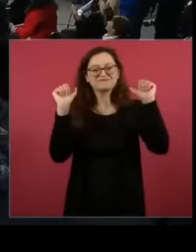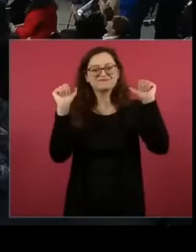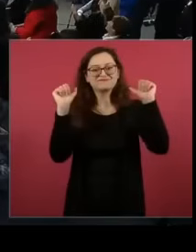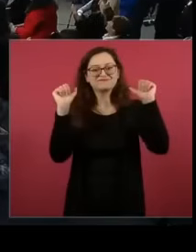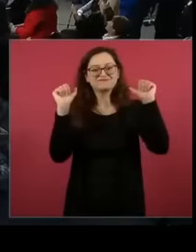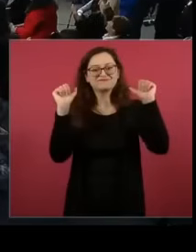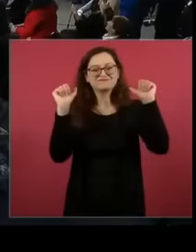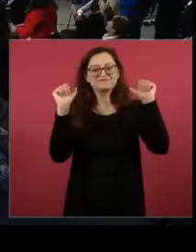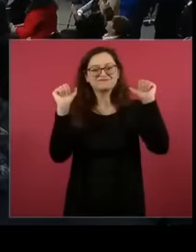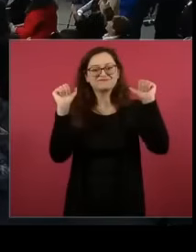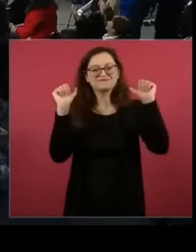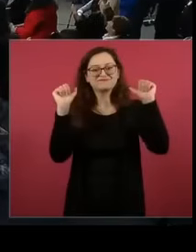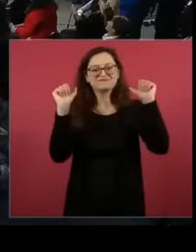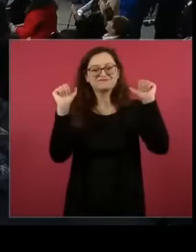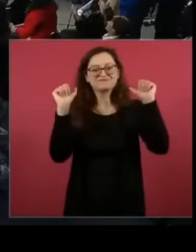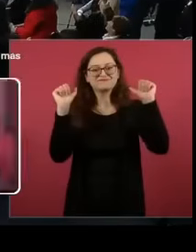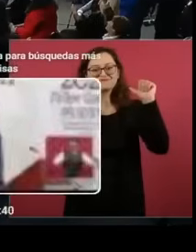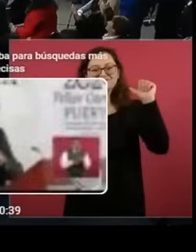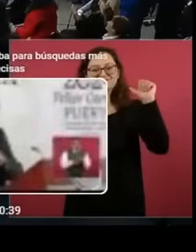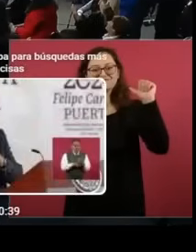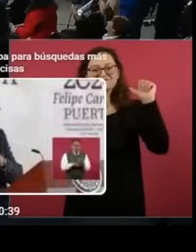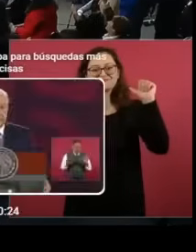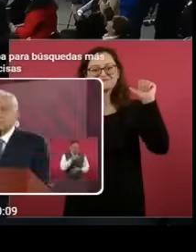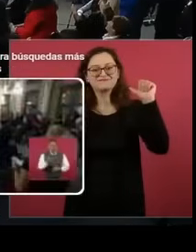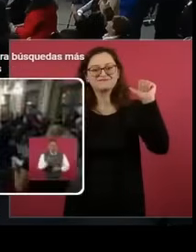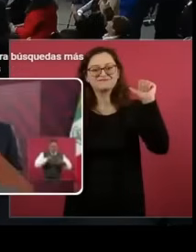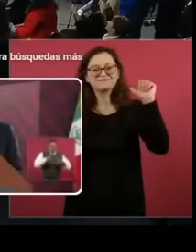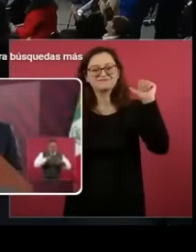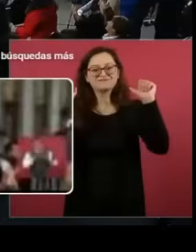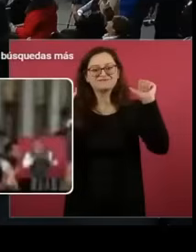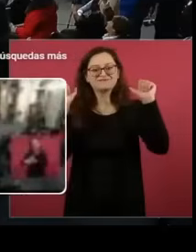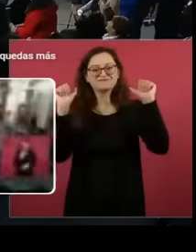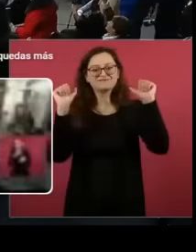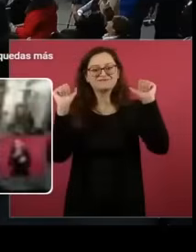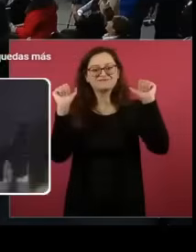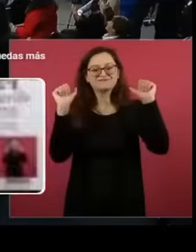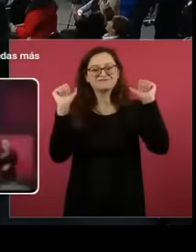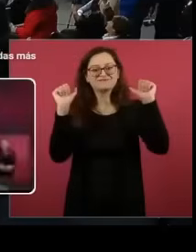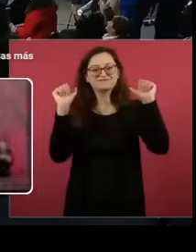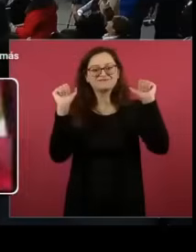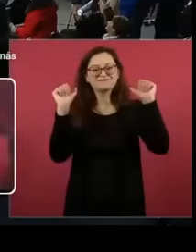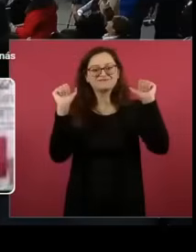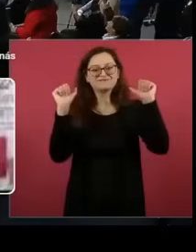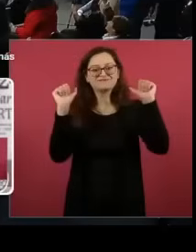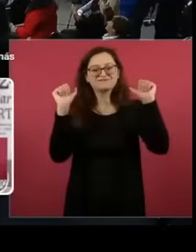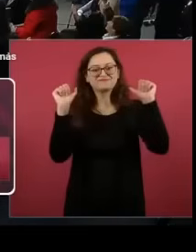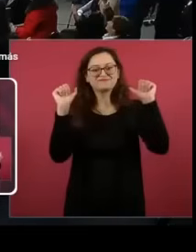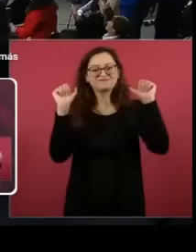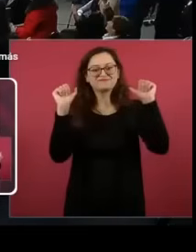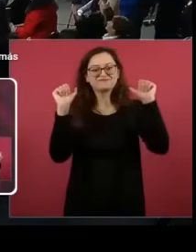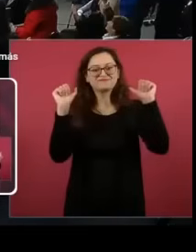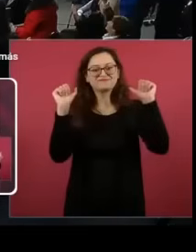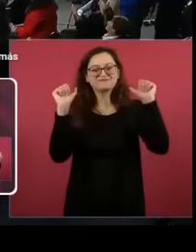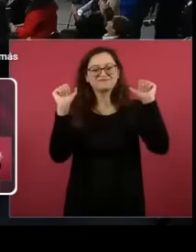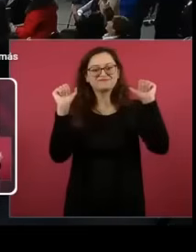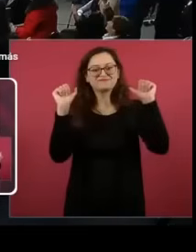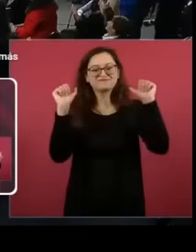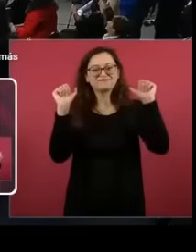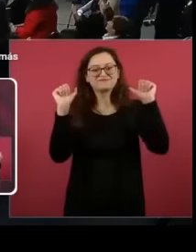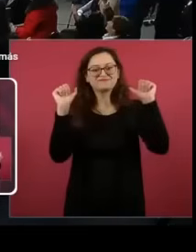Manuel López Obrador habló sobre esos presidentes ineptos que todavía se burlan del pueblo. Y Andrés Manuel